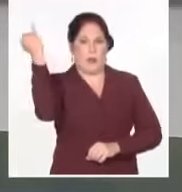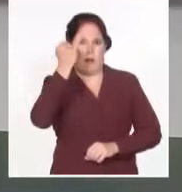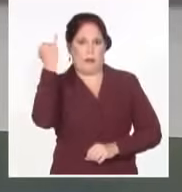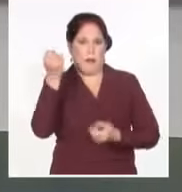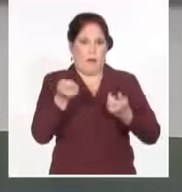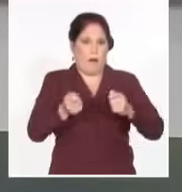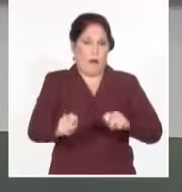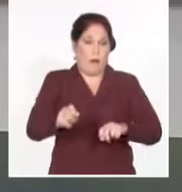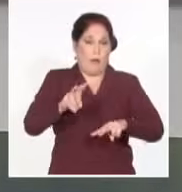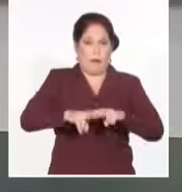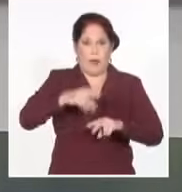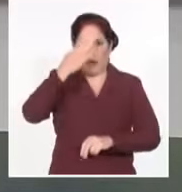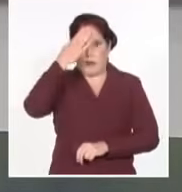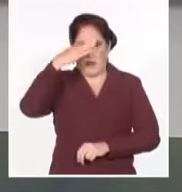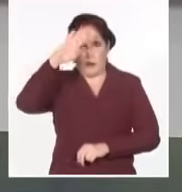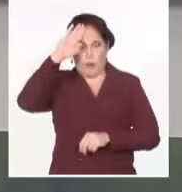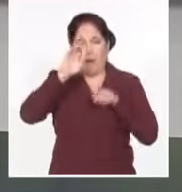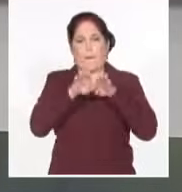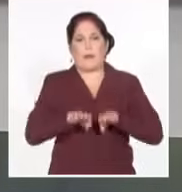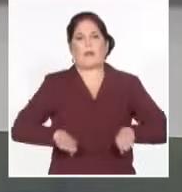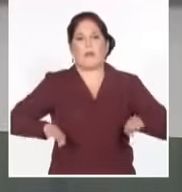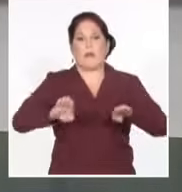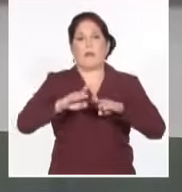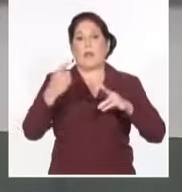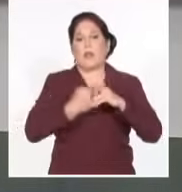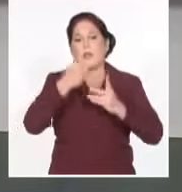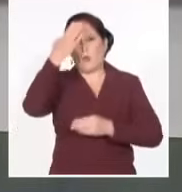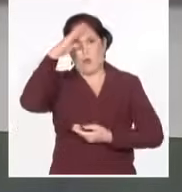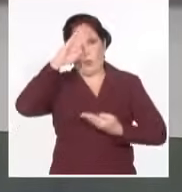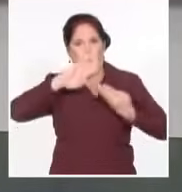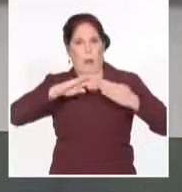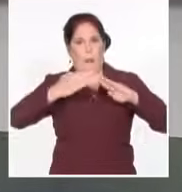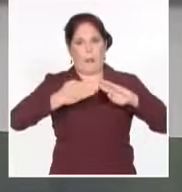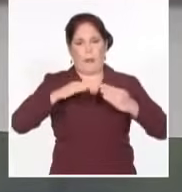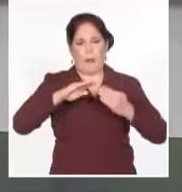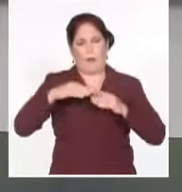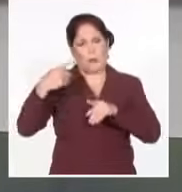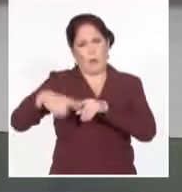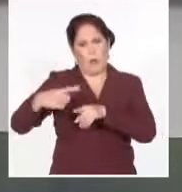Habana Cuba y los canales de la Mesa Redonda y Cuba Debate en YouTube y otras plataformas.